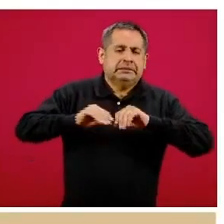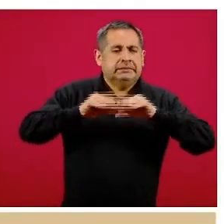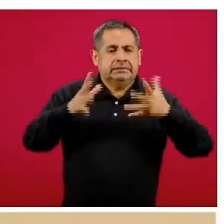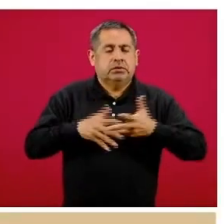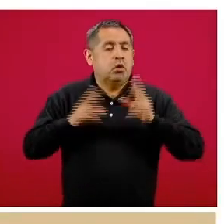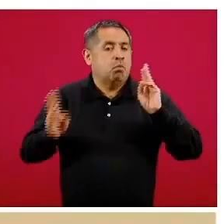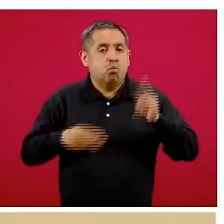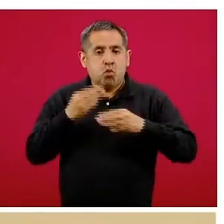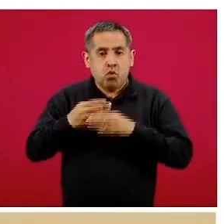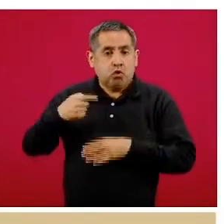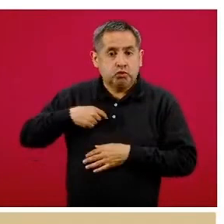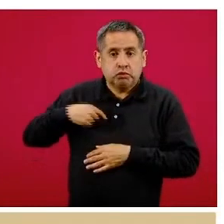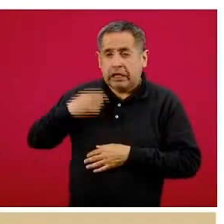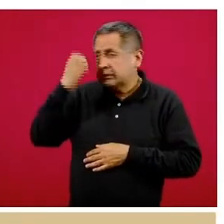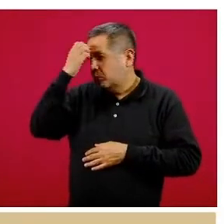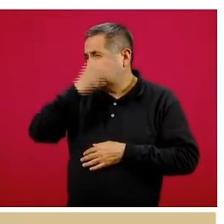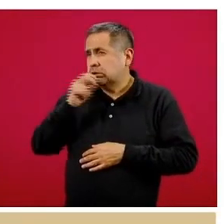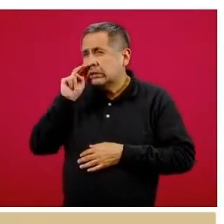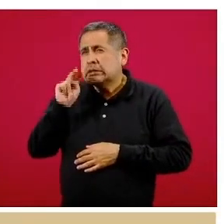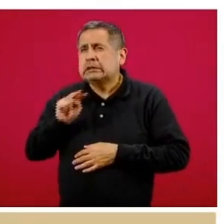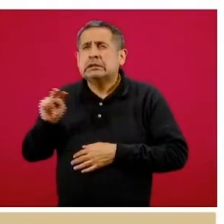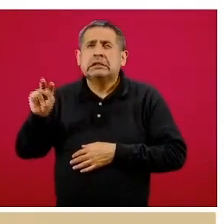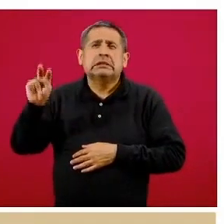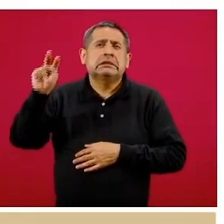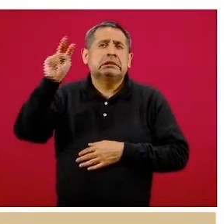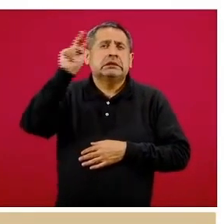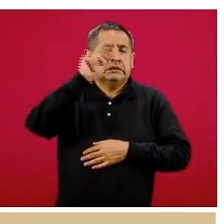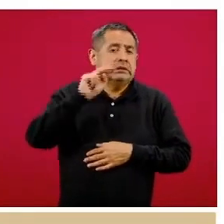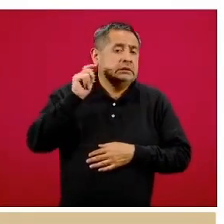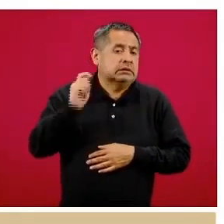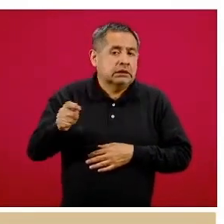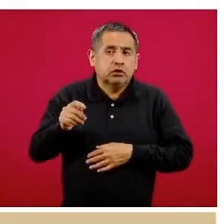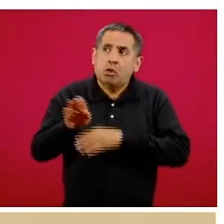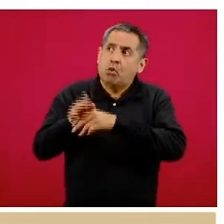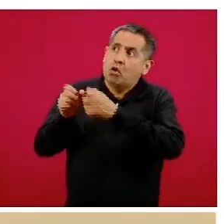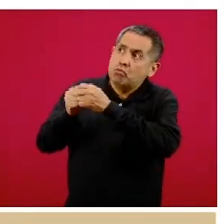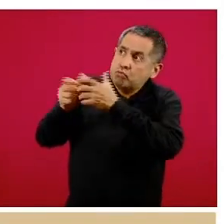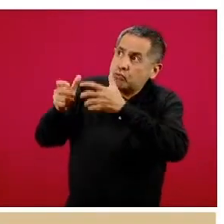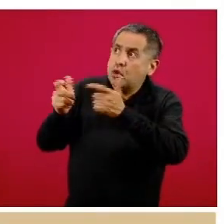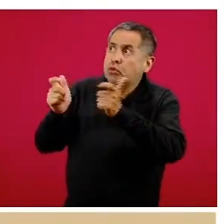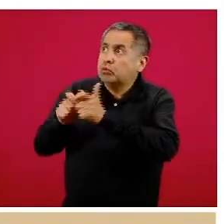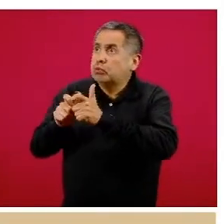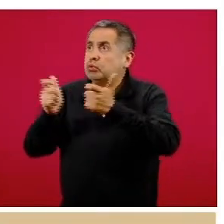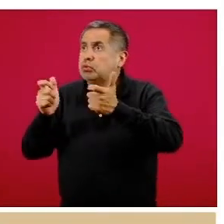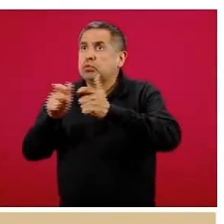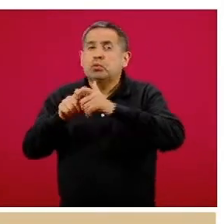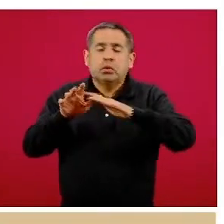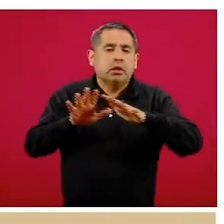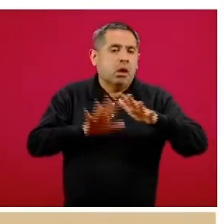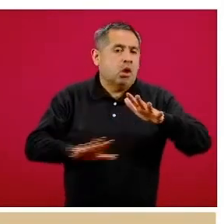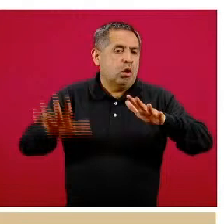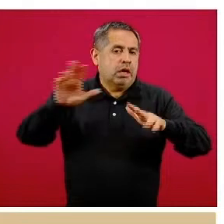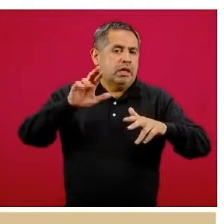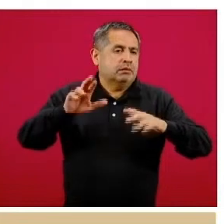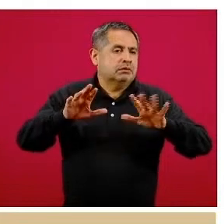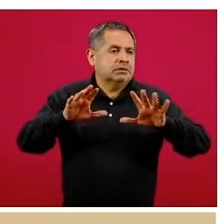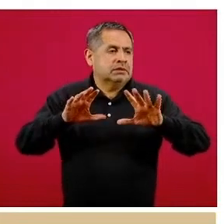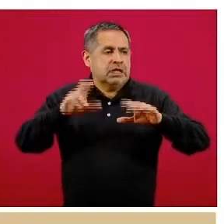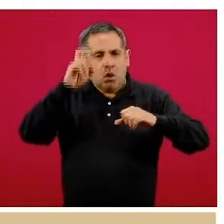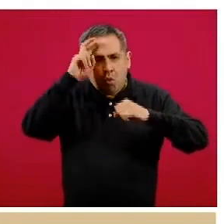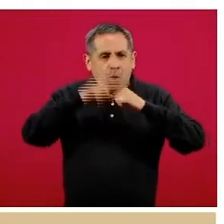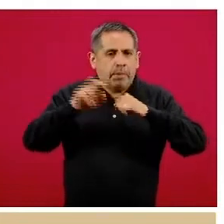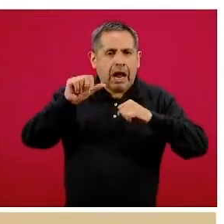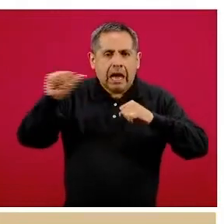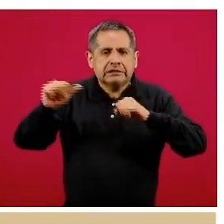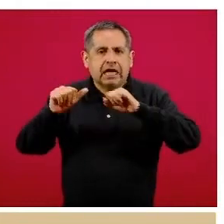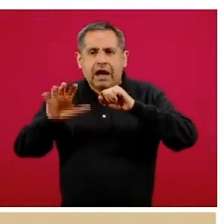mundial. Hacemos una revisión específica, no nada más de cómo se comporta a nivel mundial, sino también en diferentes regiones.